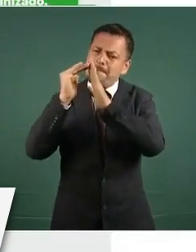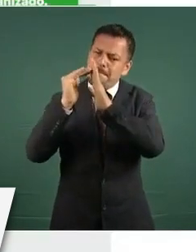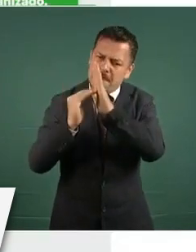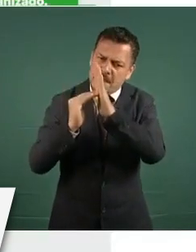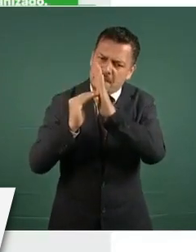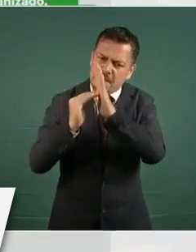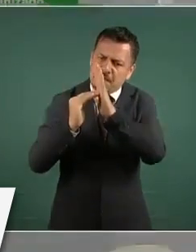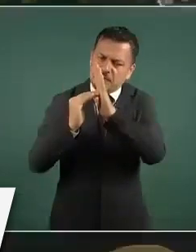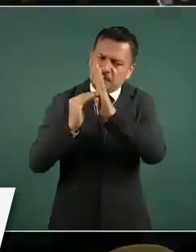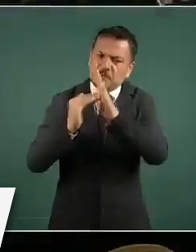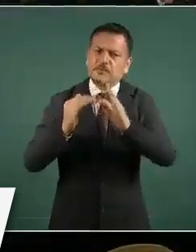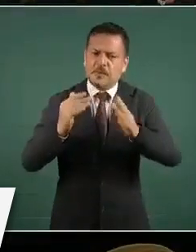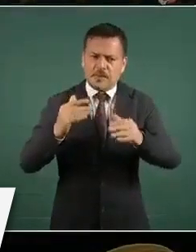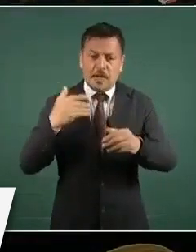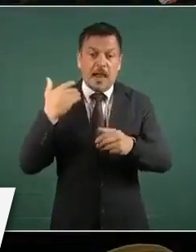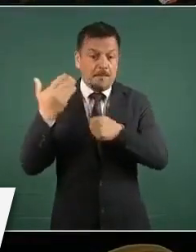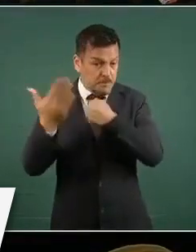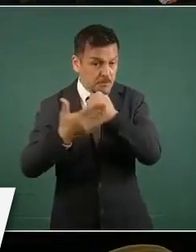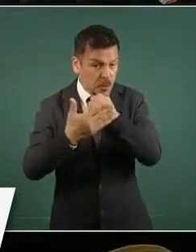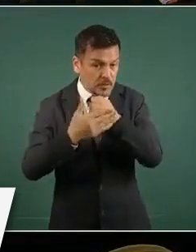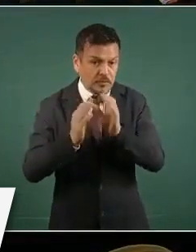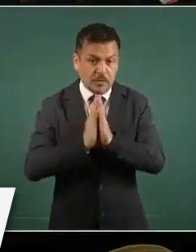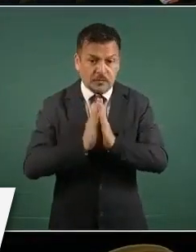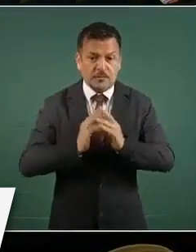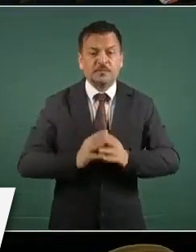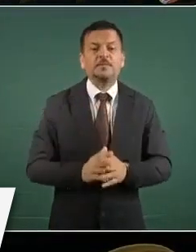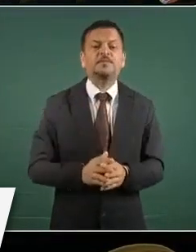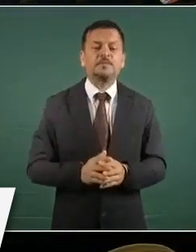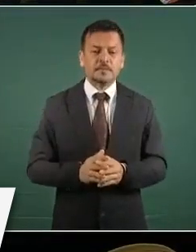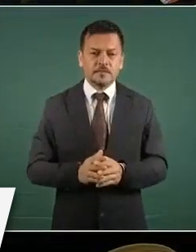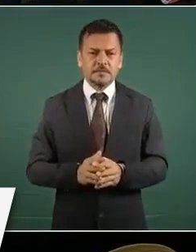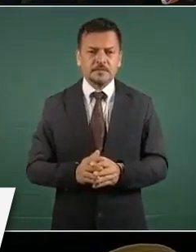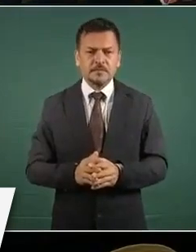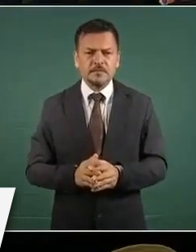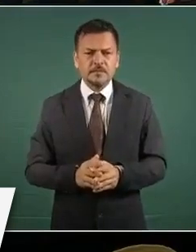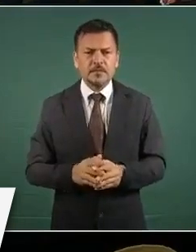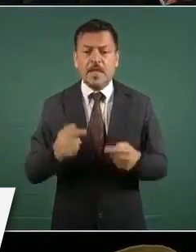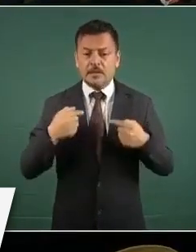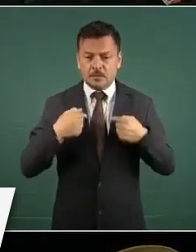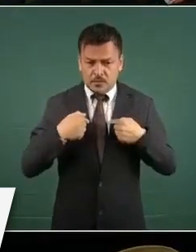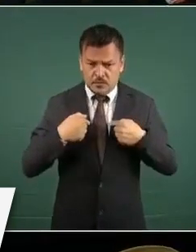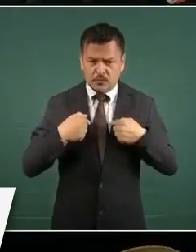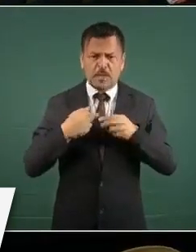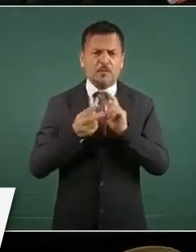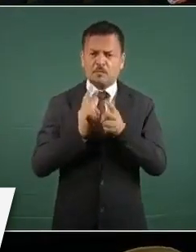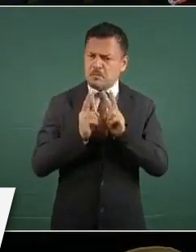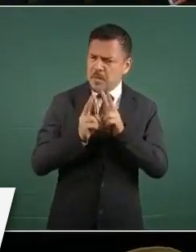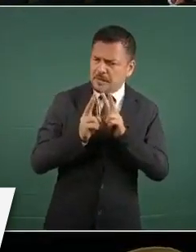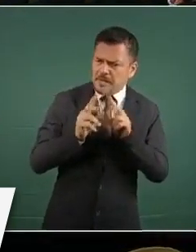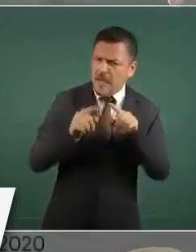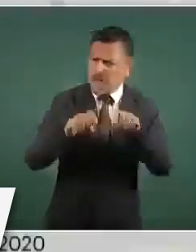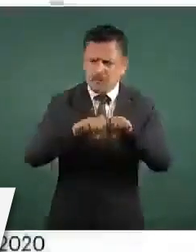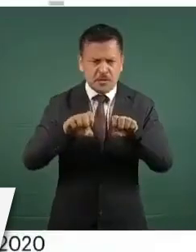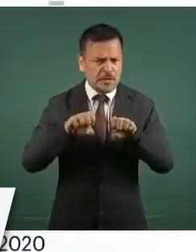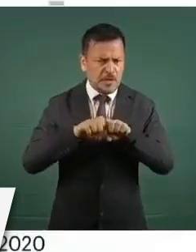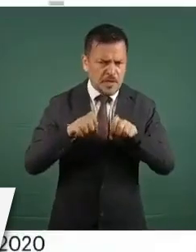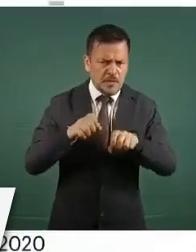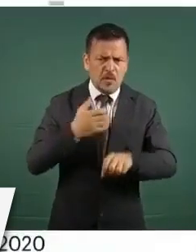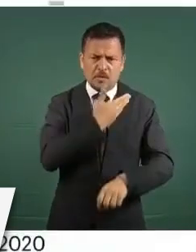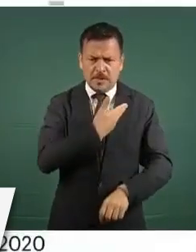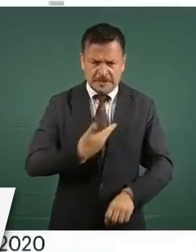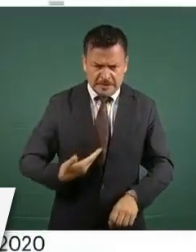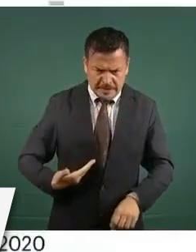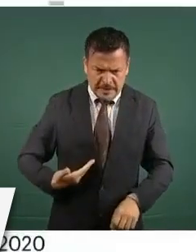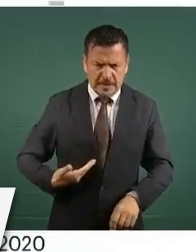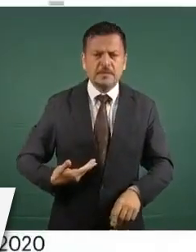nos rodean siguiente por favor le comentaba yo al señor presidente ya su equipo que hay